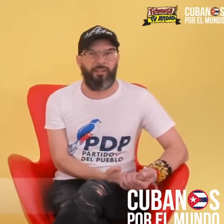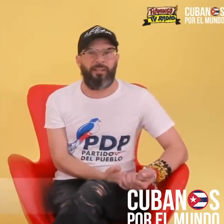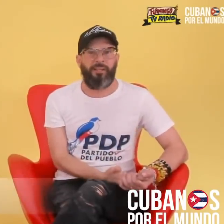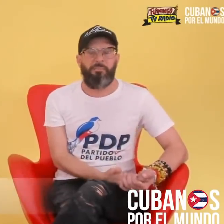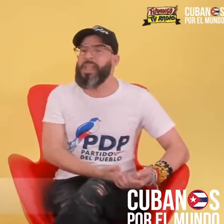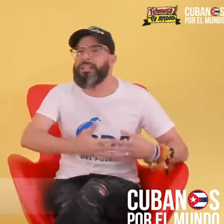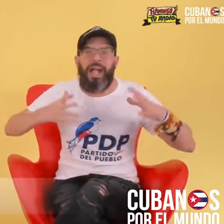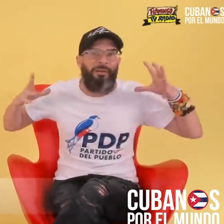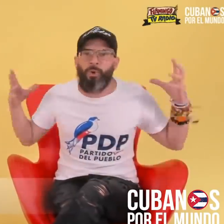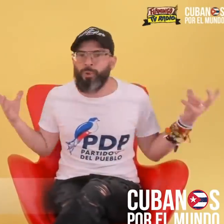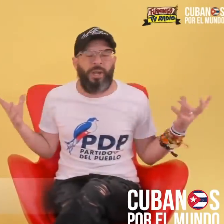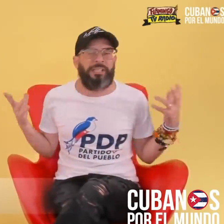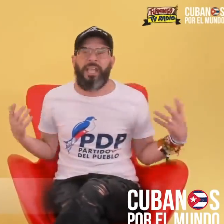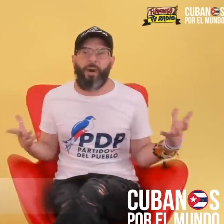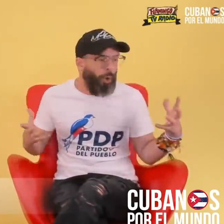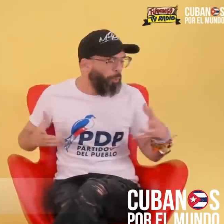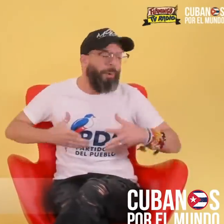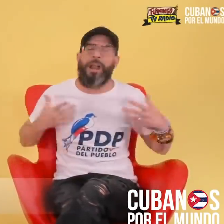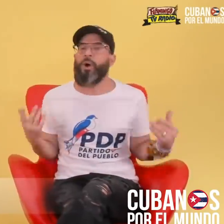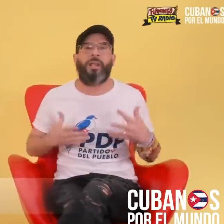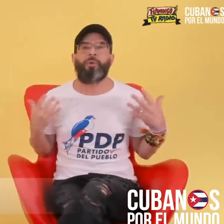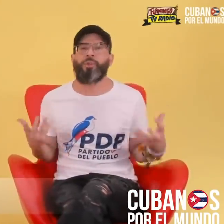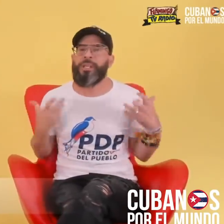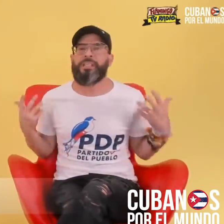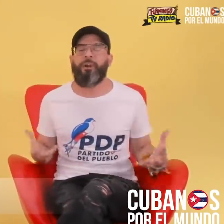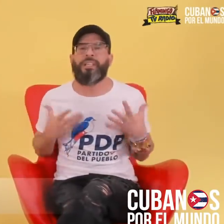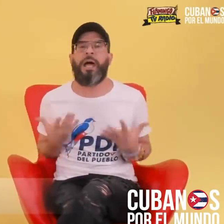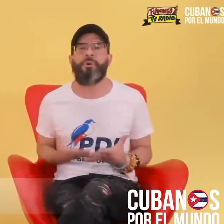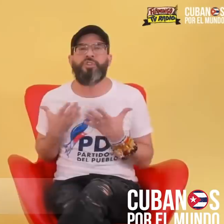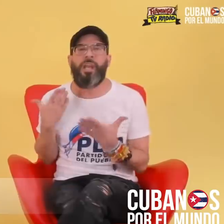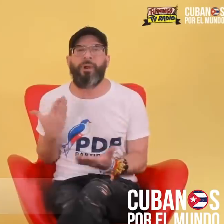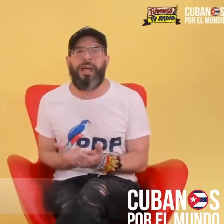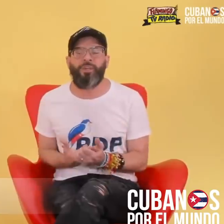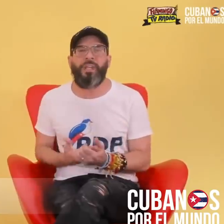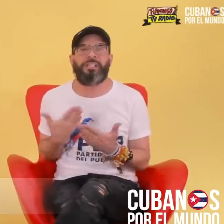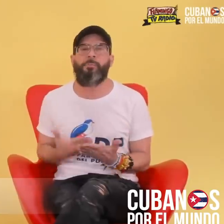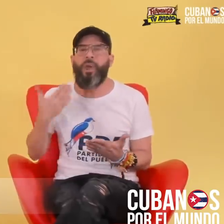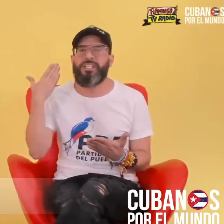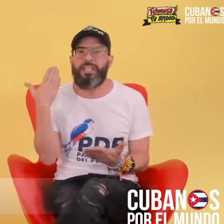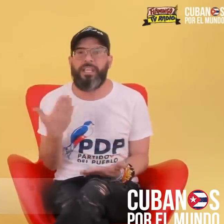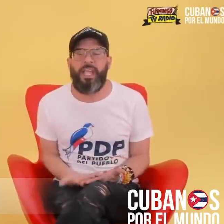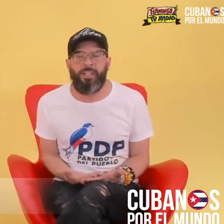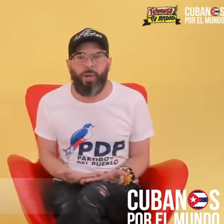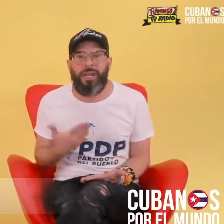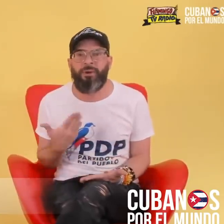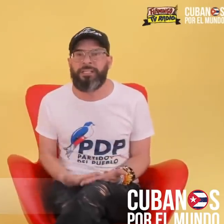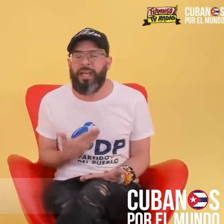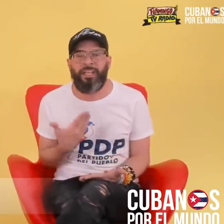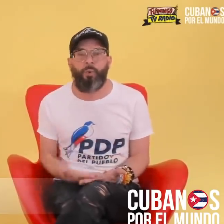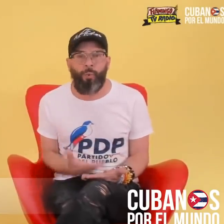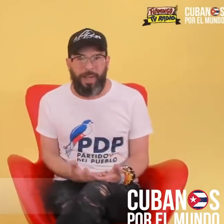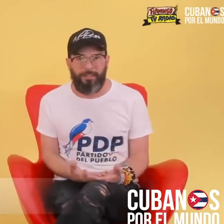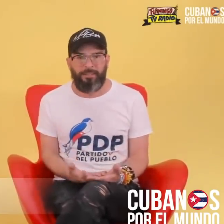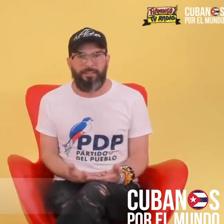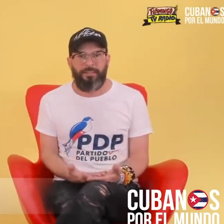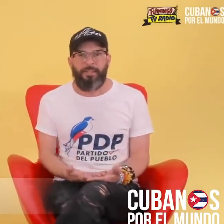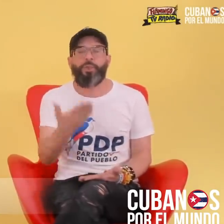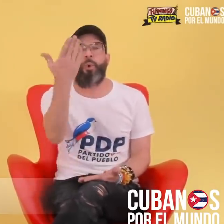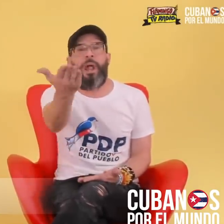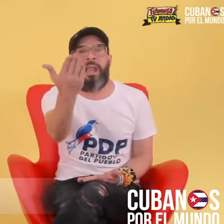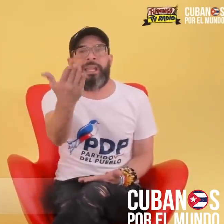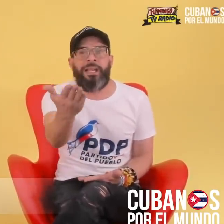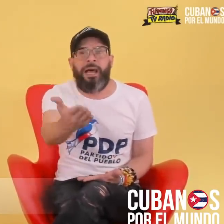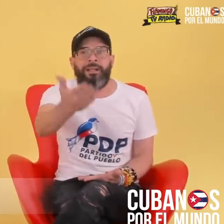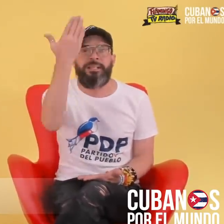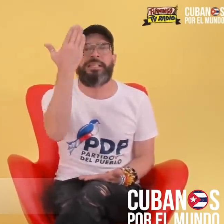octubre. Mientras el mundo entero, los cubanos en el mundo entero, estamos celebrando y estamos exigiendo la libertad de Cuba.